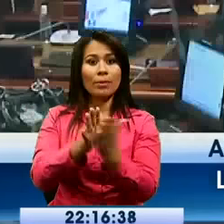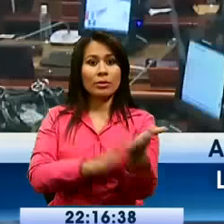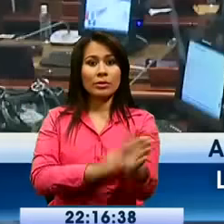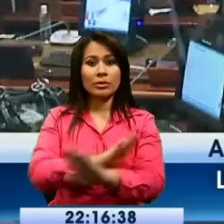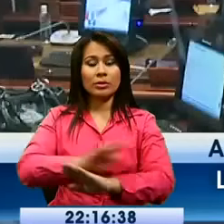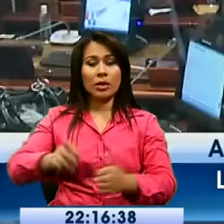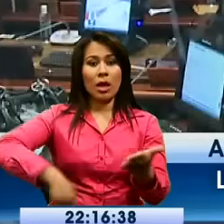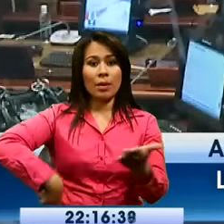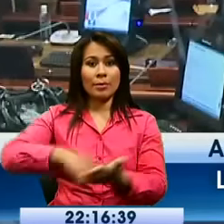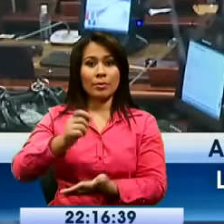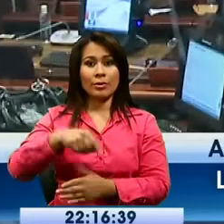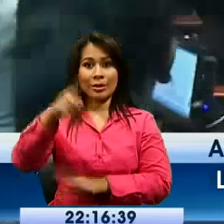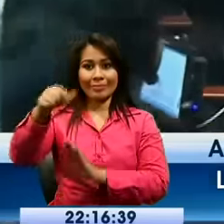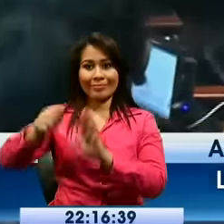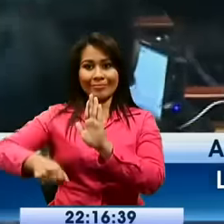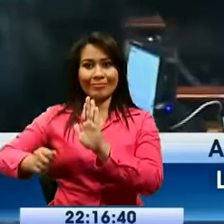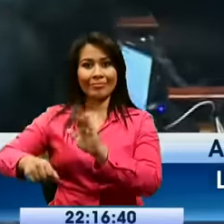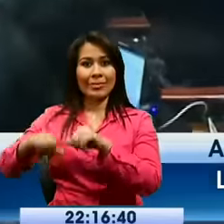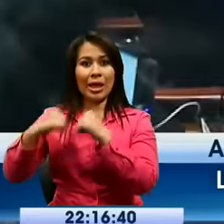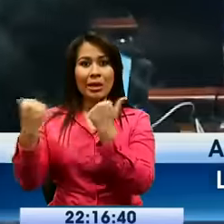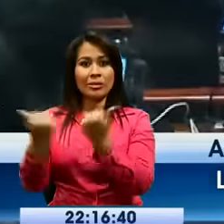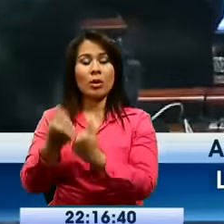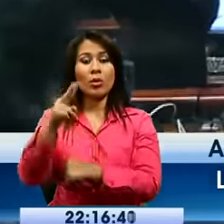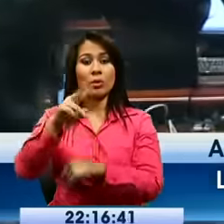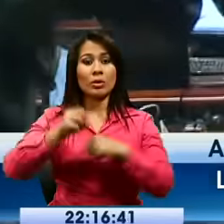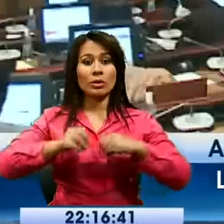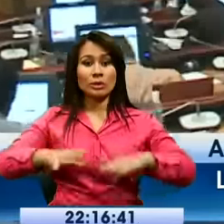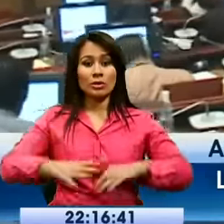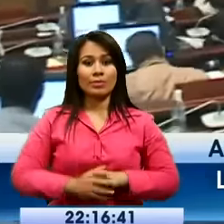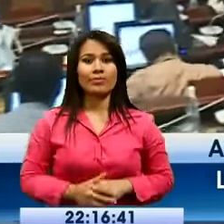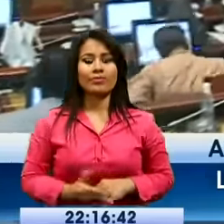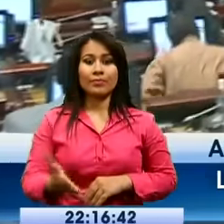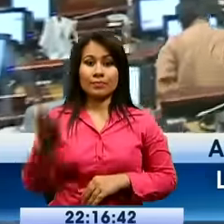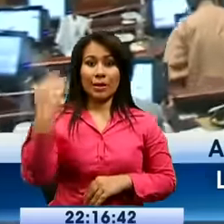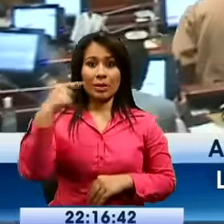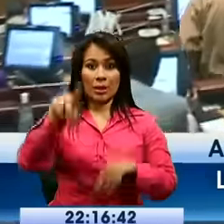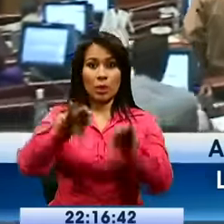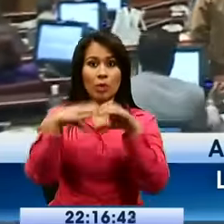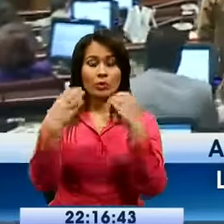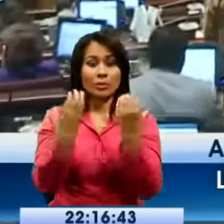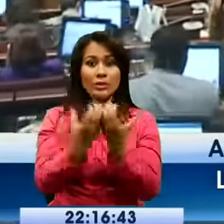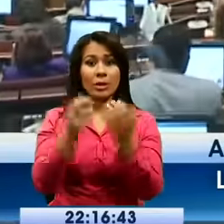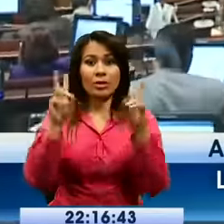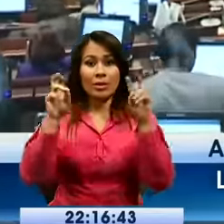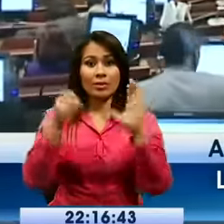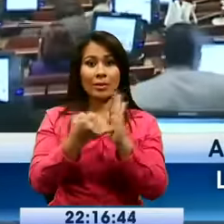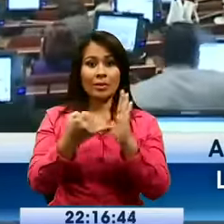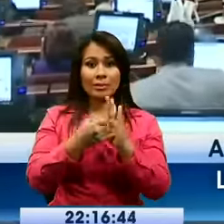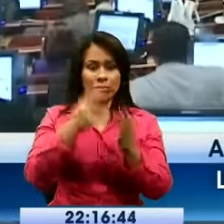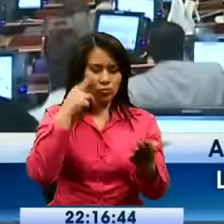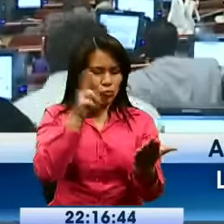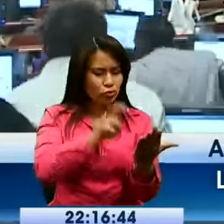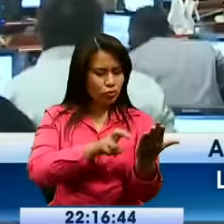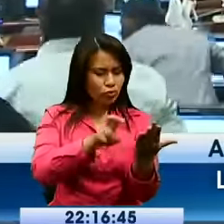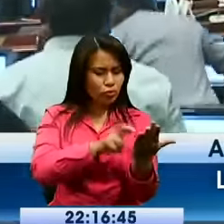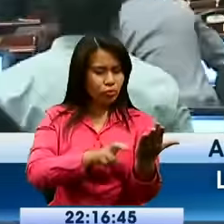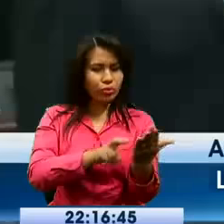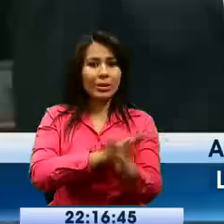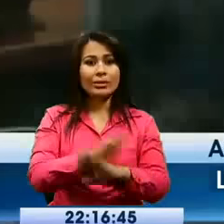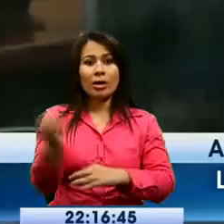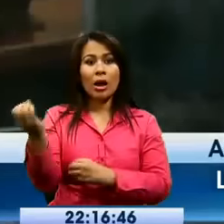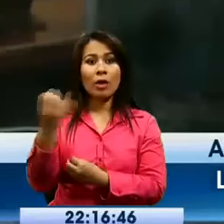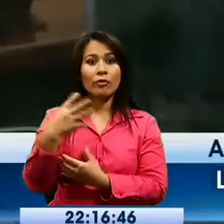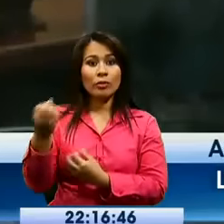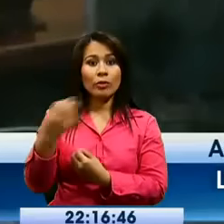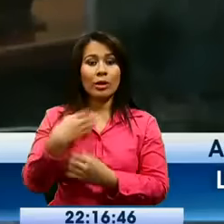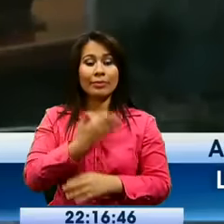la legislatura el 2 de septiembre. La Comisión de Régimen Económico y Tributario analizó y aprobó las observaciones hechas por el